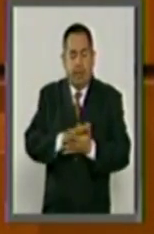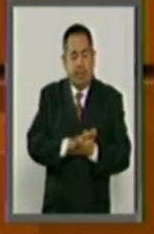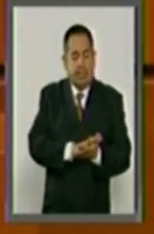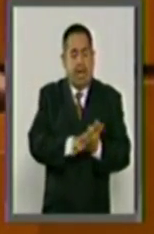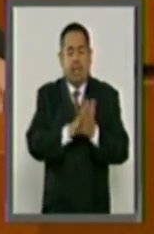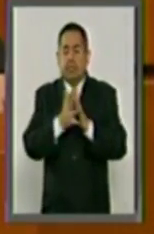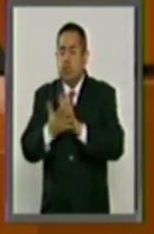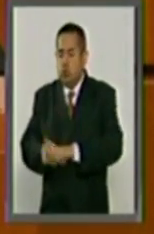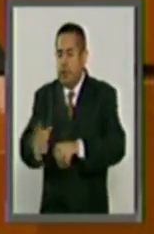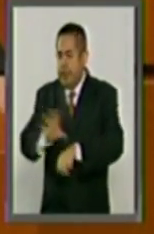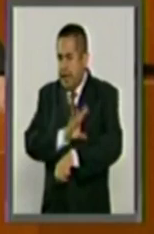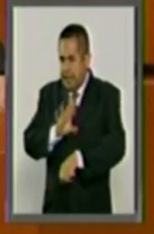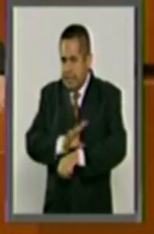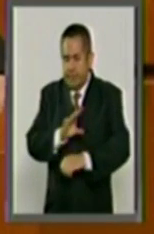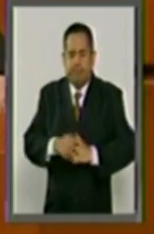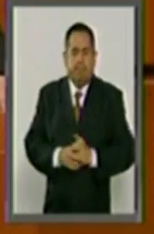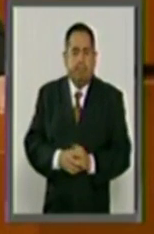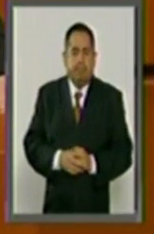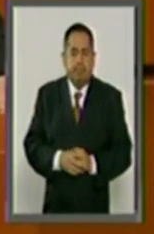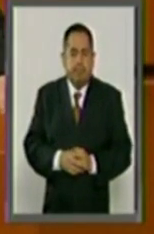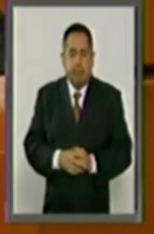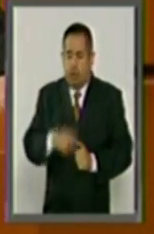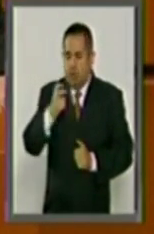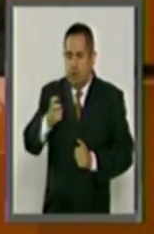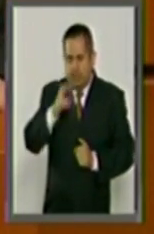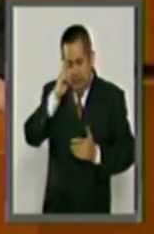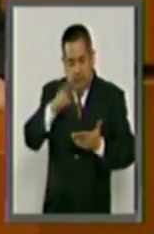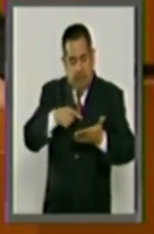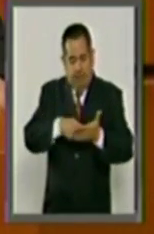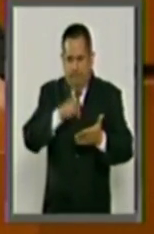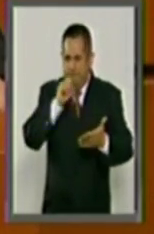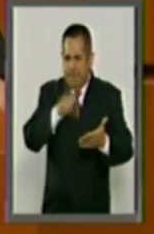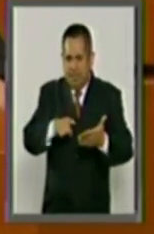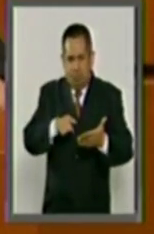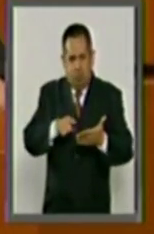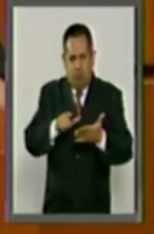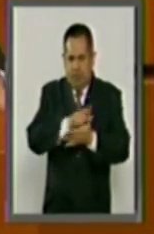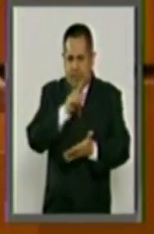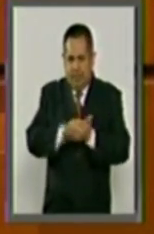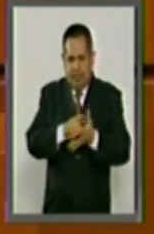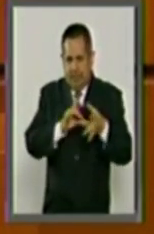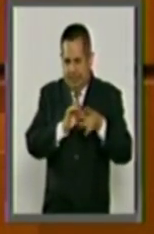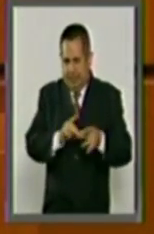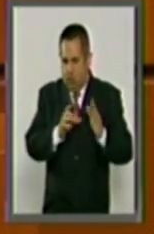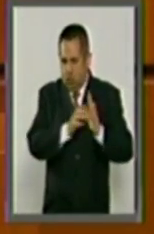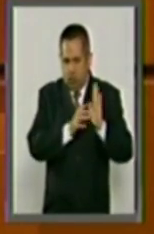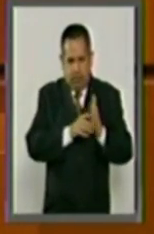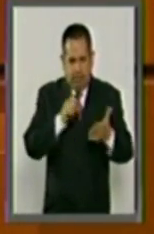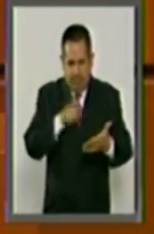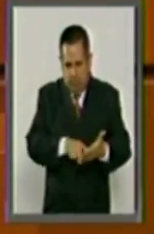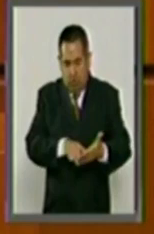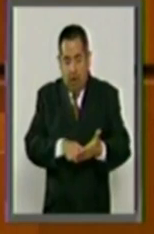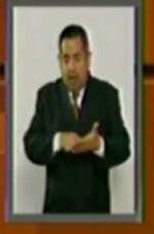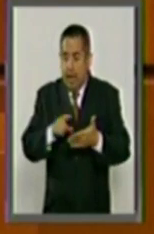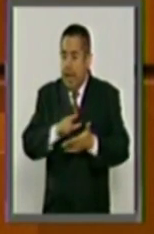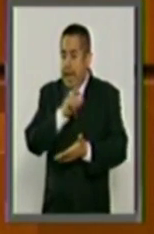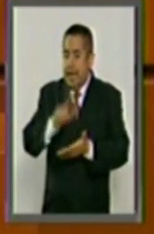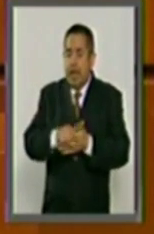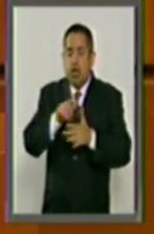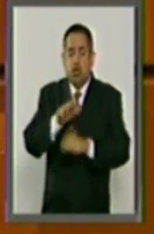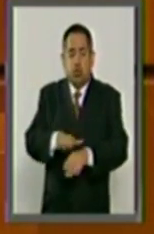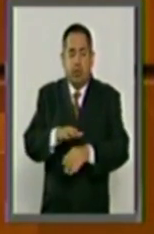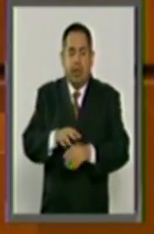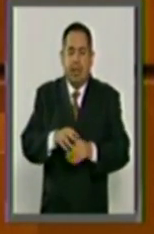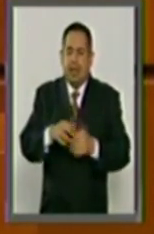transición energética. Por lo anterior y respetando el espíritu de la reforma constitucional y el contenido de la ley de la